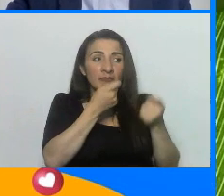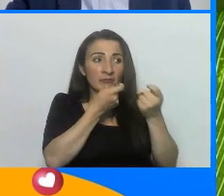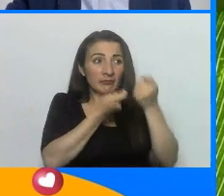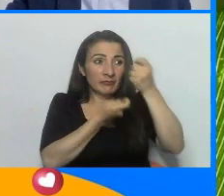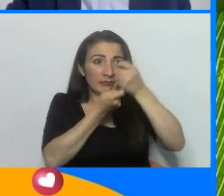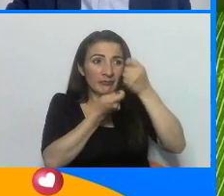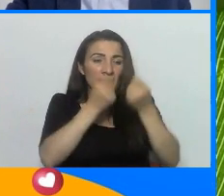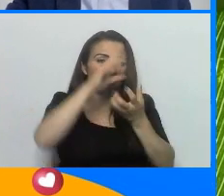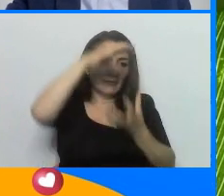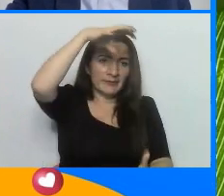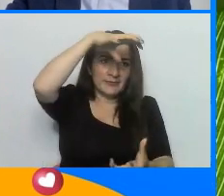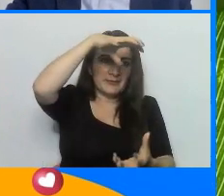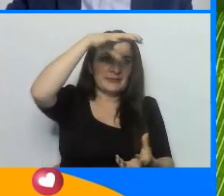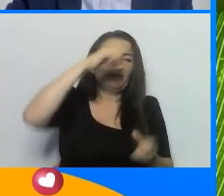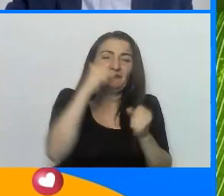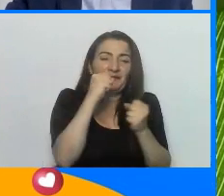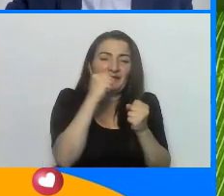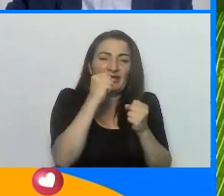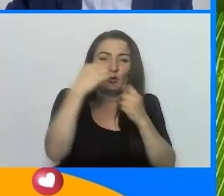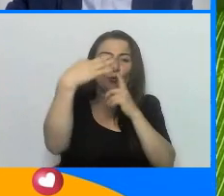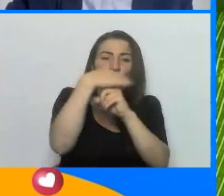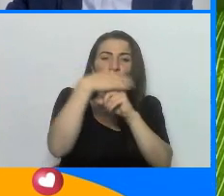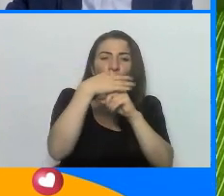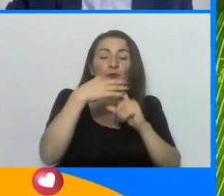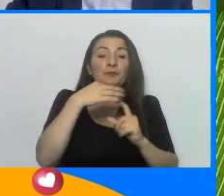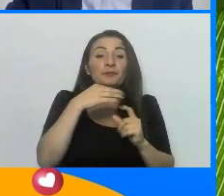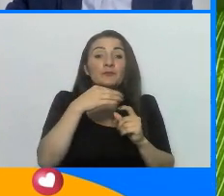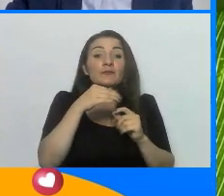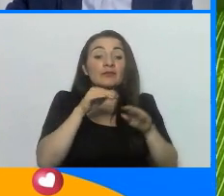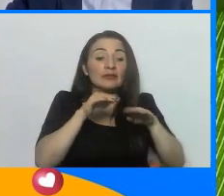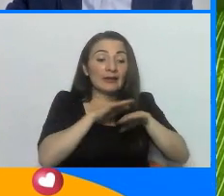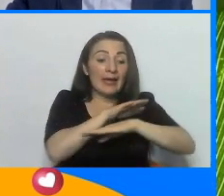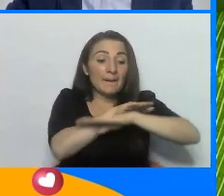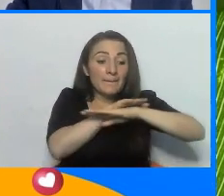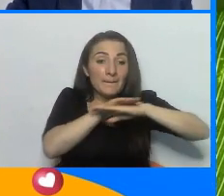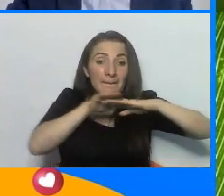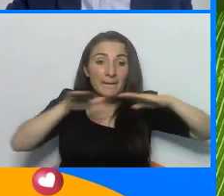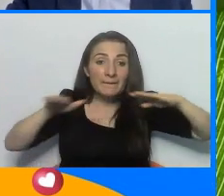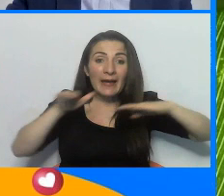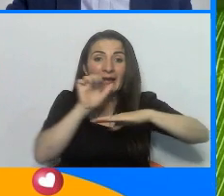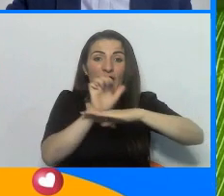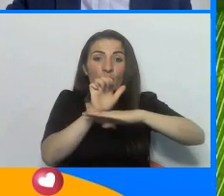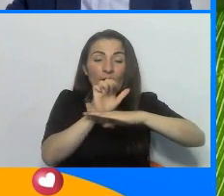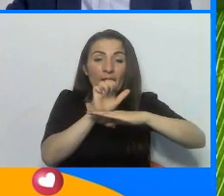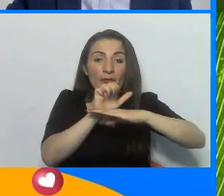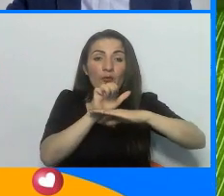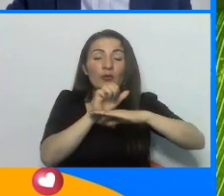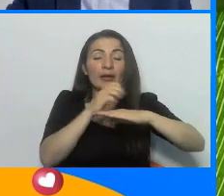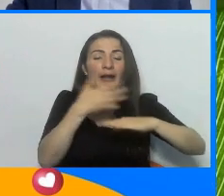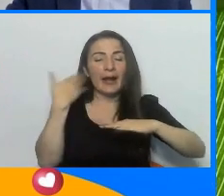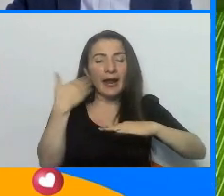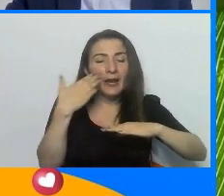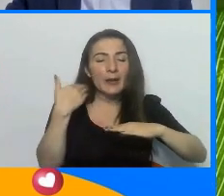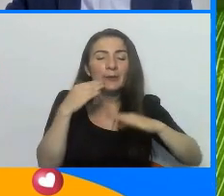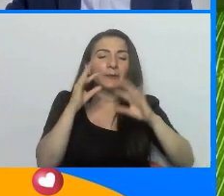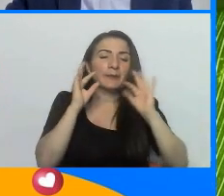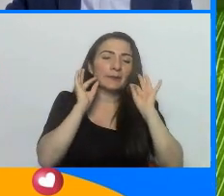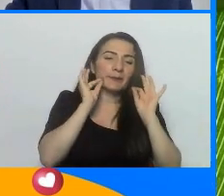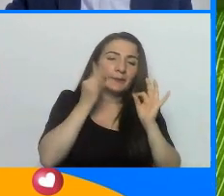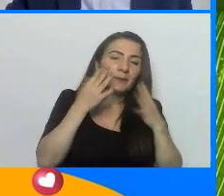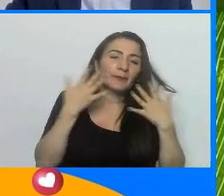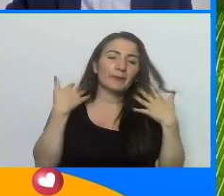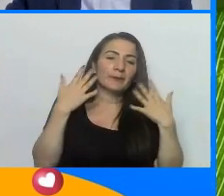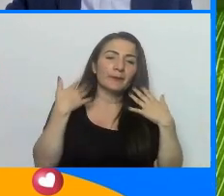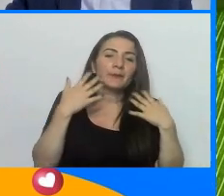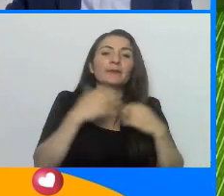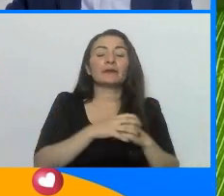a ser ecosistemas fríos. Y los que están más cerca al polo, al Ecuador, van a ser ecosistemas cálidos, sabrosos. Por eso nos